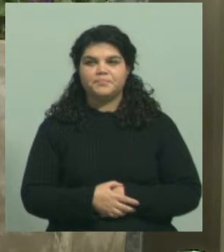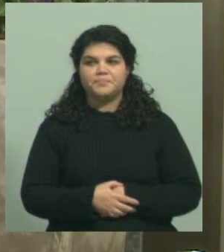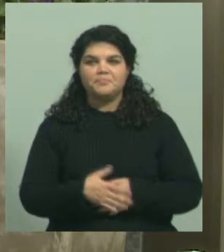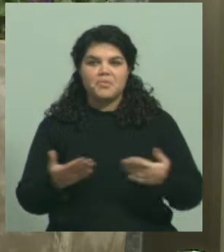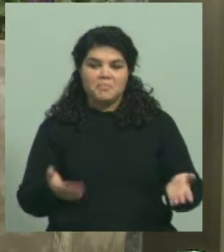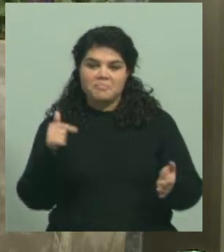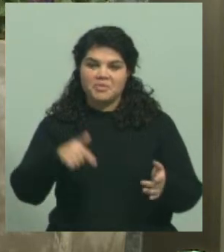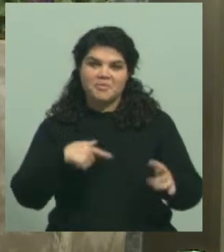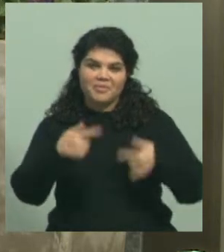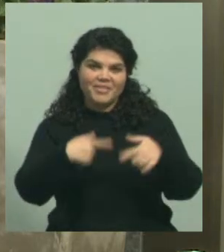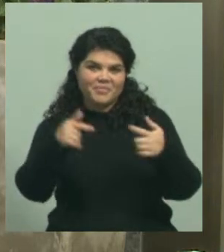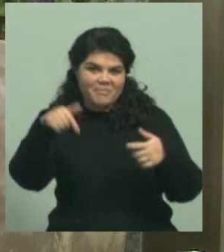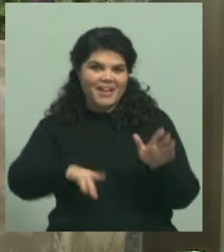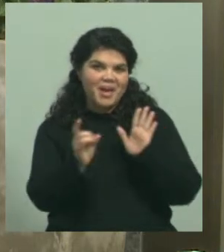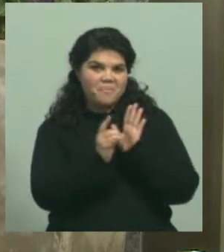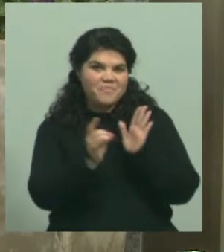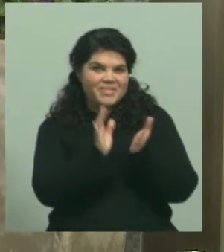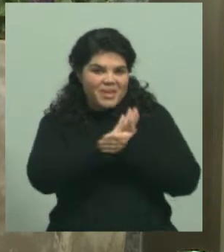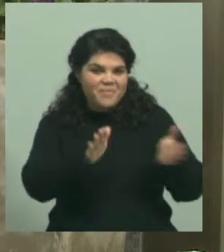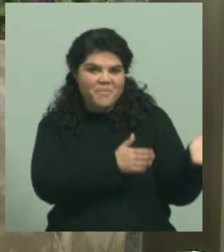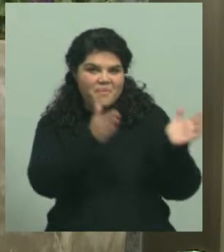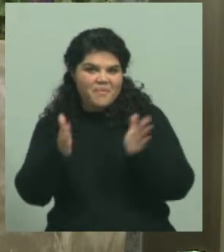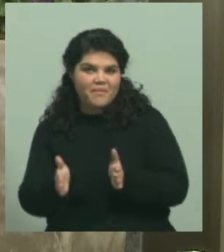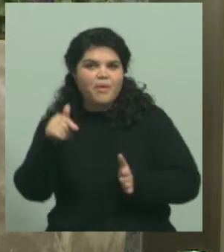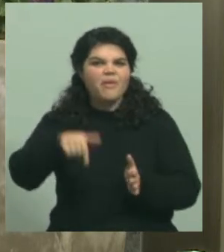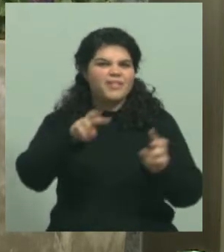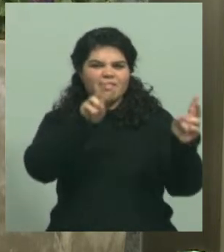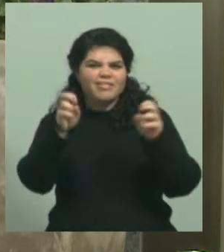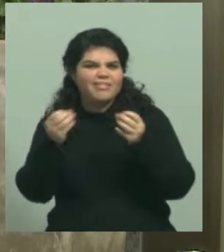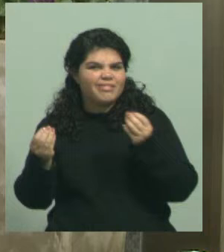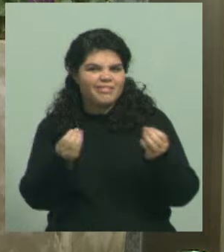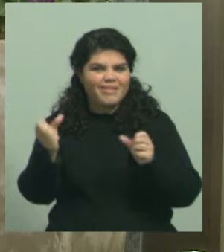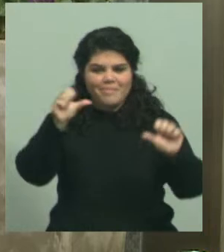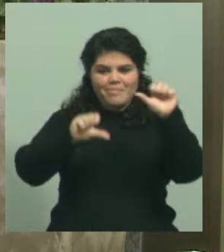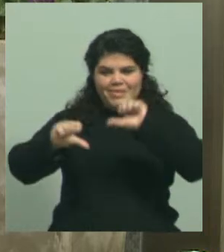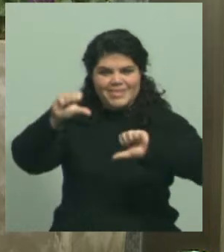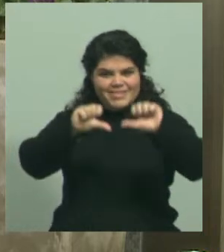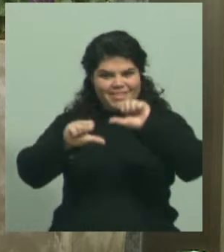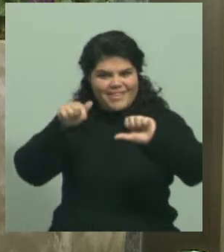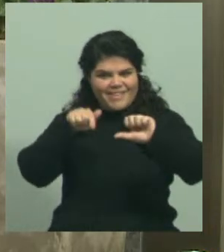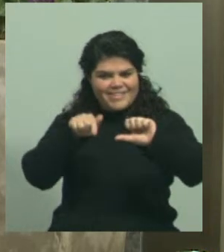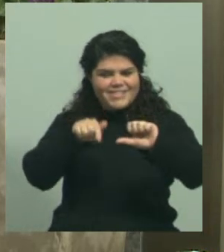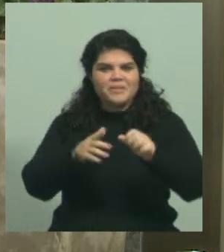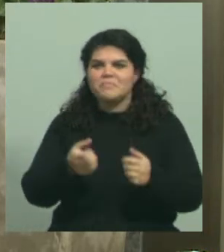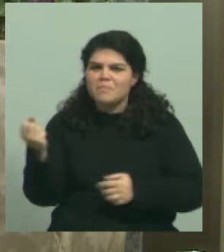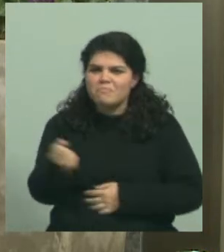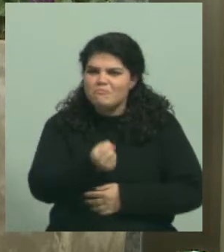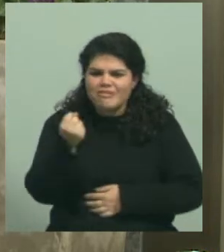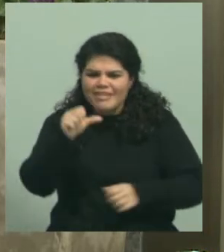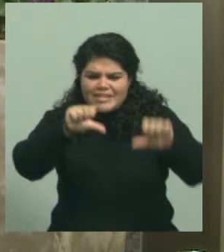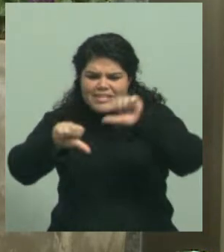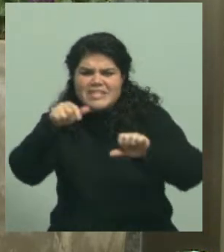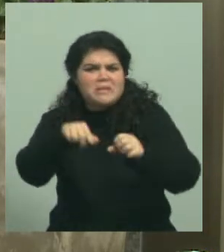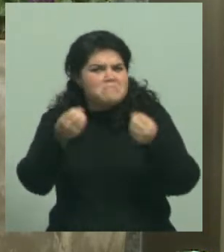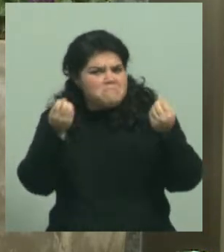Bueno, aquí estamos nuevamente en Apuntes en un nuevo bloque en el cual vamos a hablar de ciencia. Y esto está vinculado con lo importante que es la ciencia y además